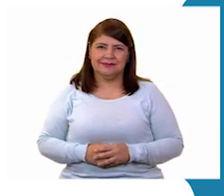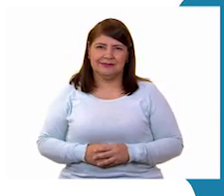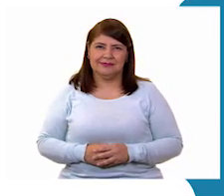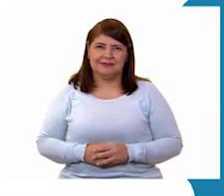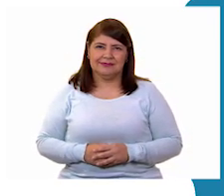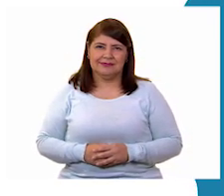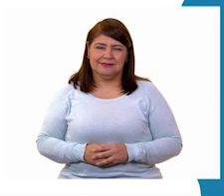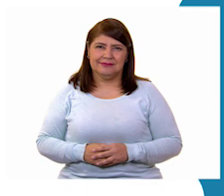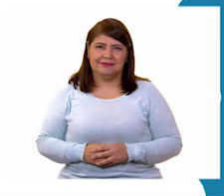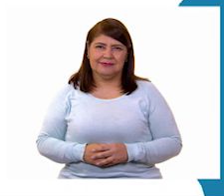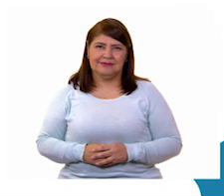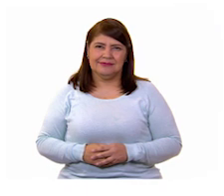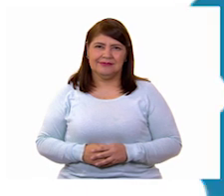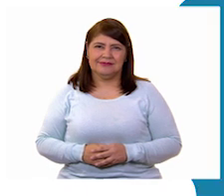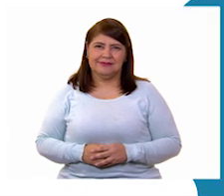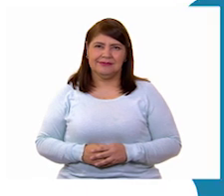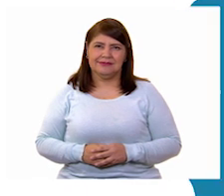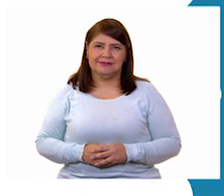conalitec.cep.gov.mx.